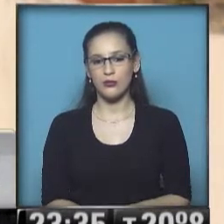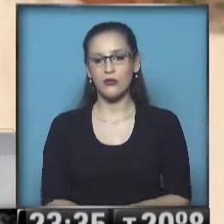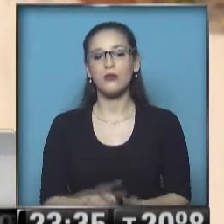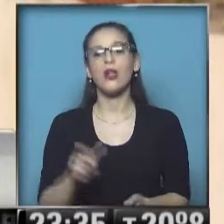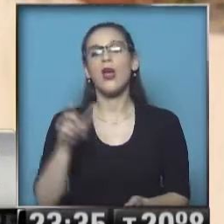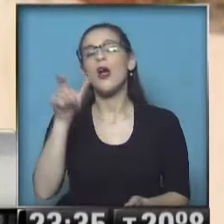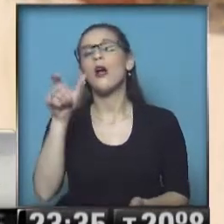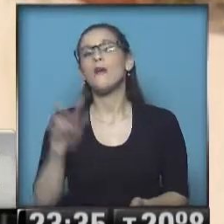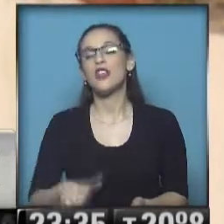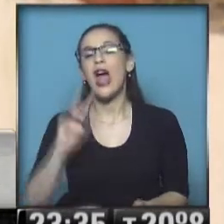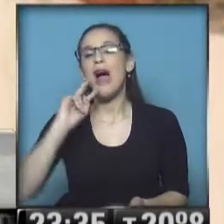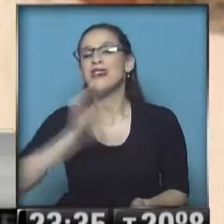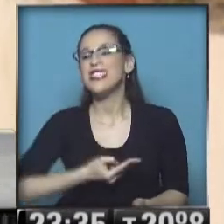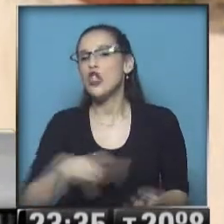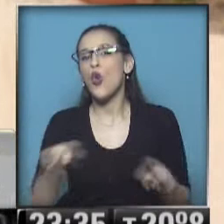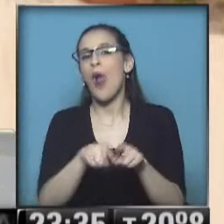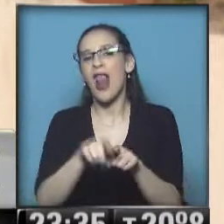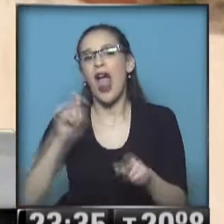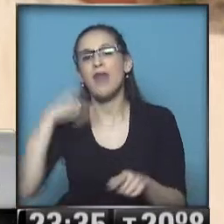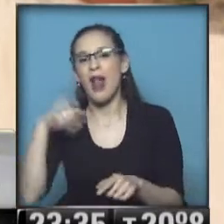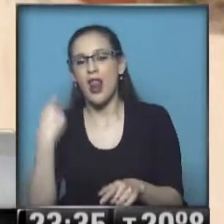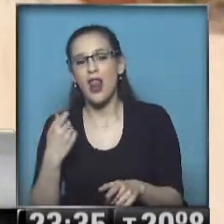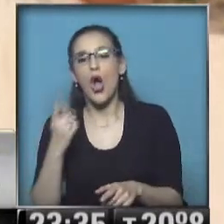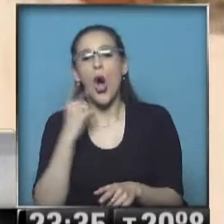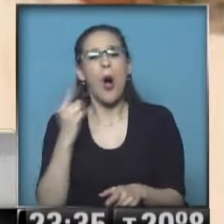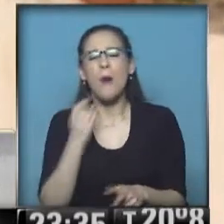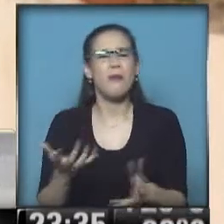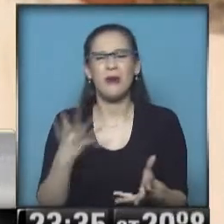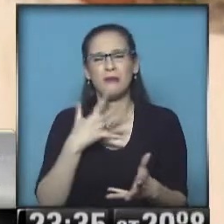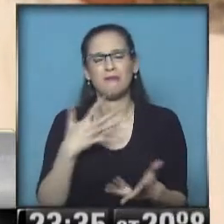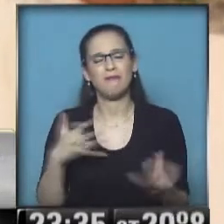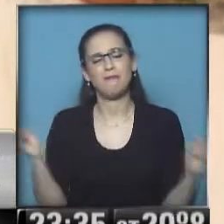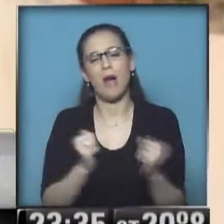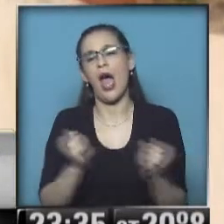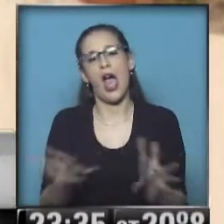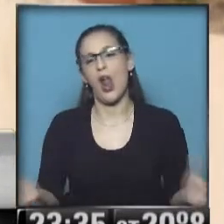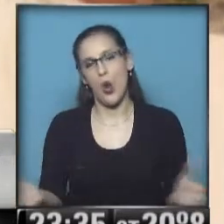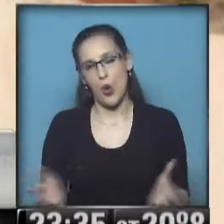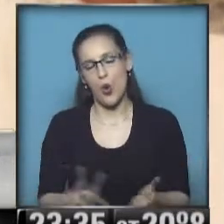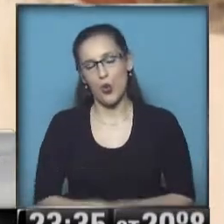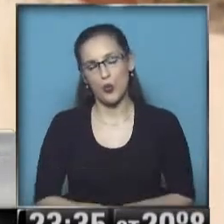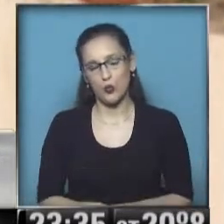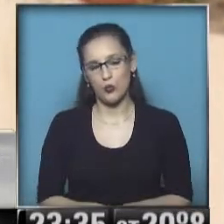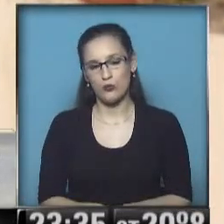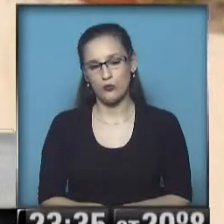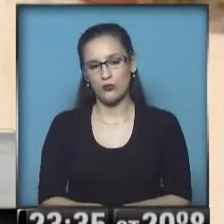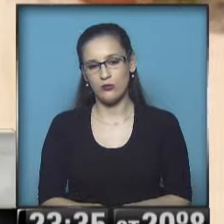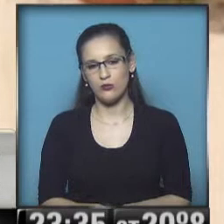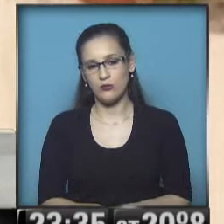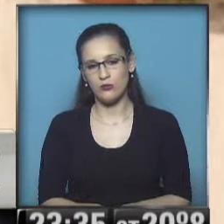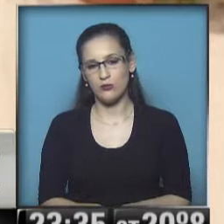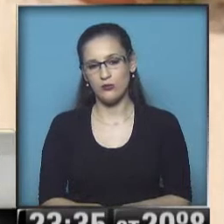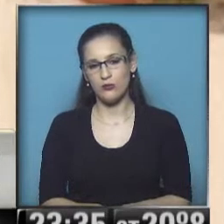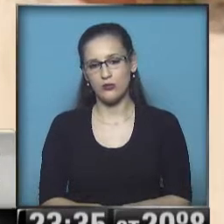el apellido, el tipo es más vinchuca que muchos otros de los que están afuera. Pero bueno, eso es propio de lo que es lo que nos